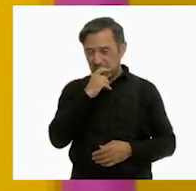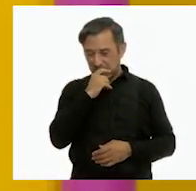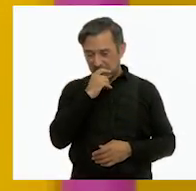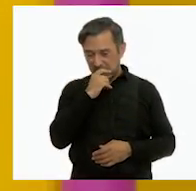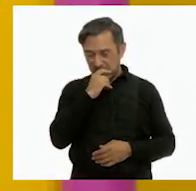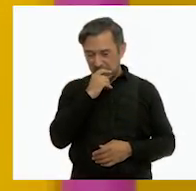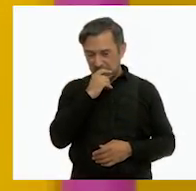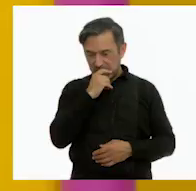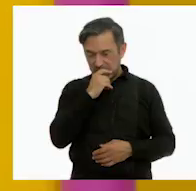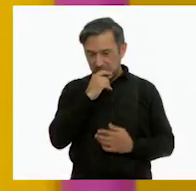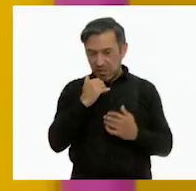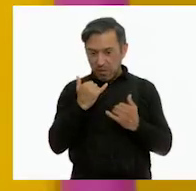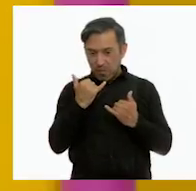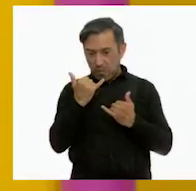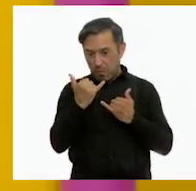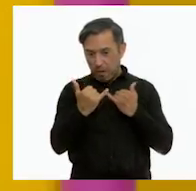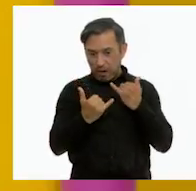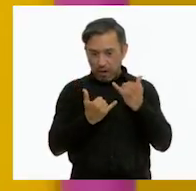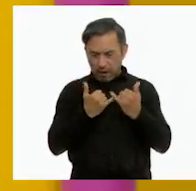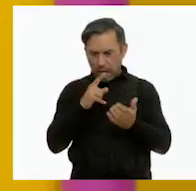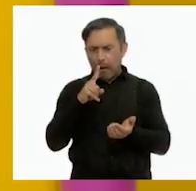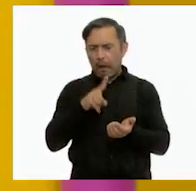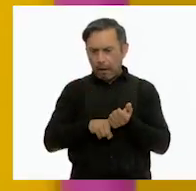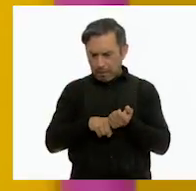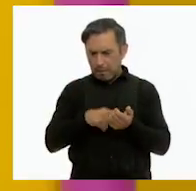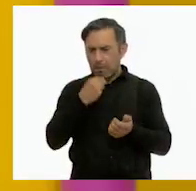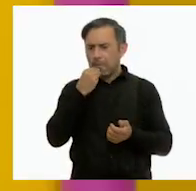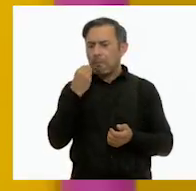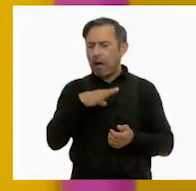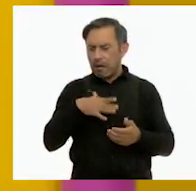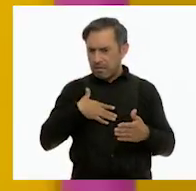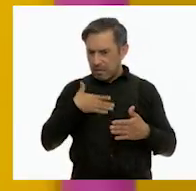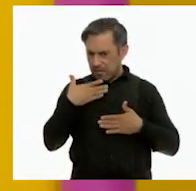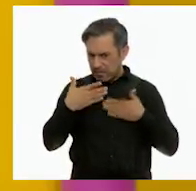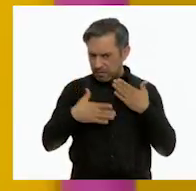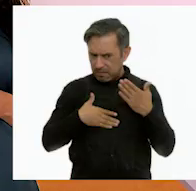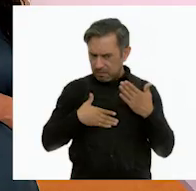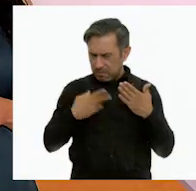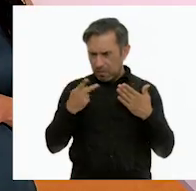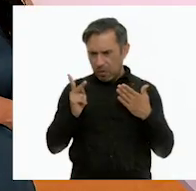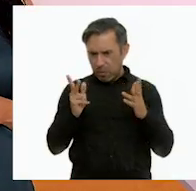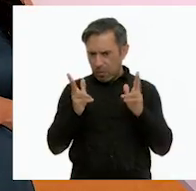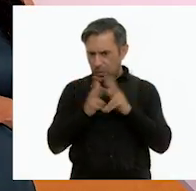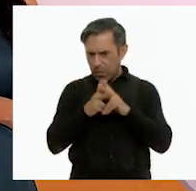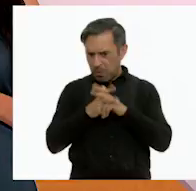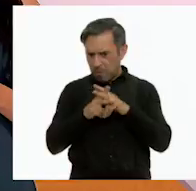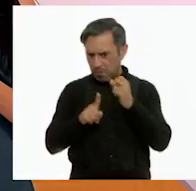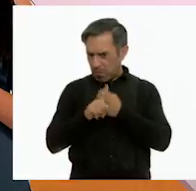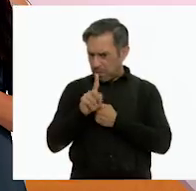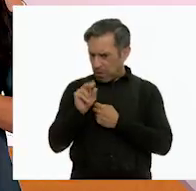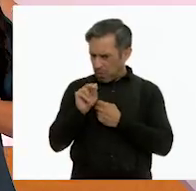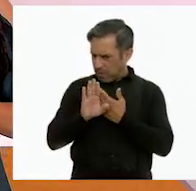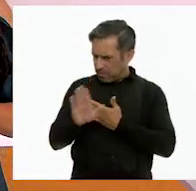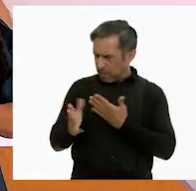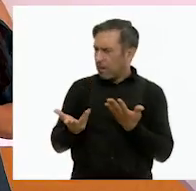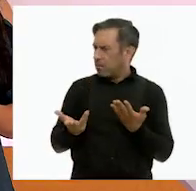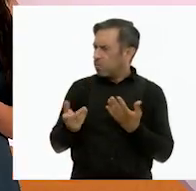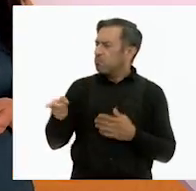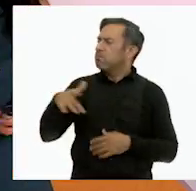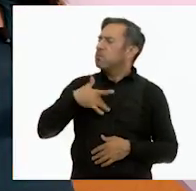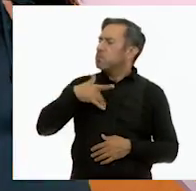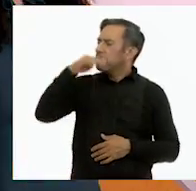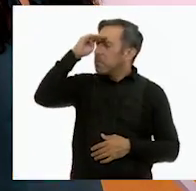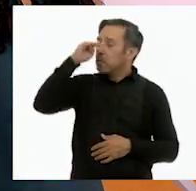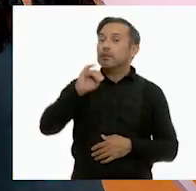que al jugar se divierten, pero evitan tener problemas, tal vez. ¿Usted qué piensa, maestra? Así es, debes de